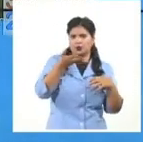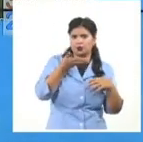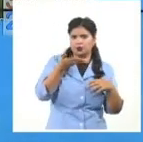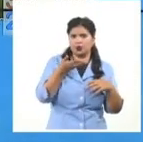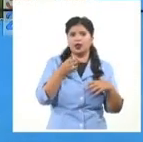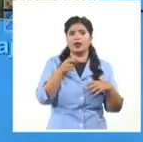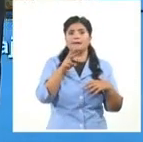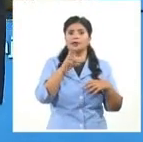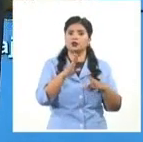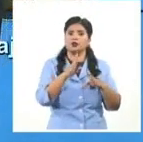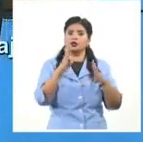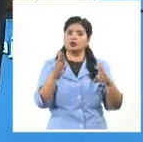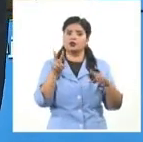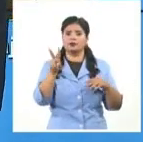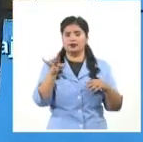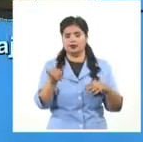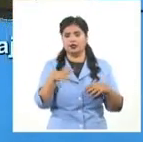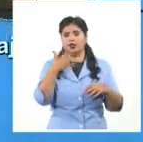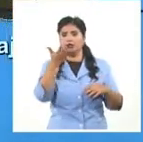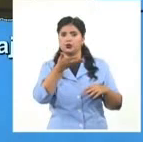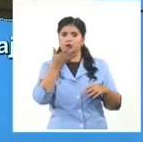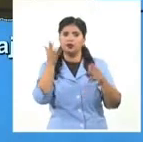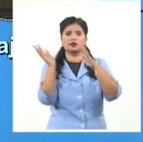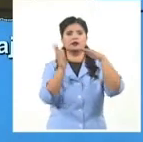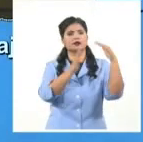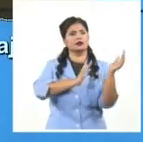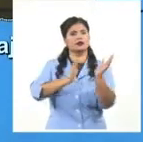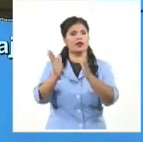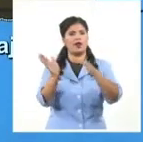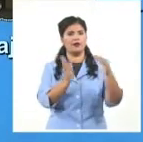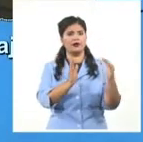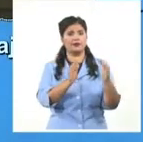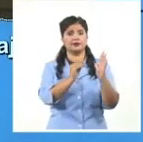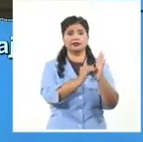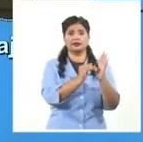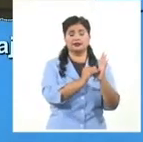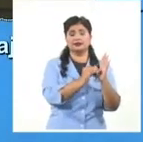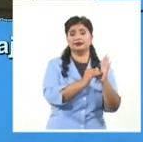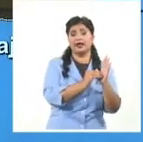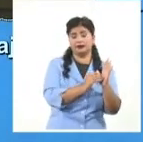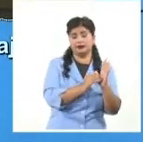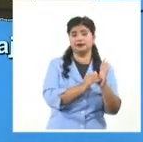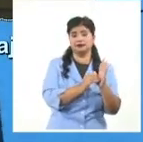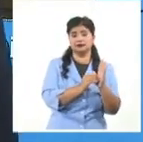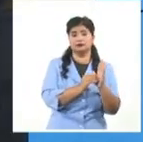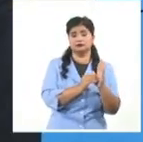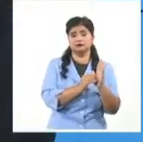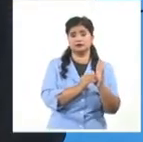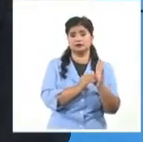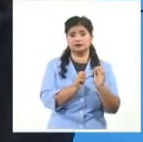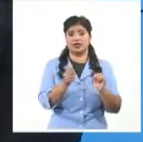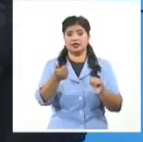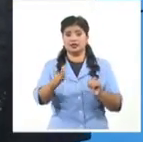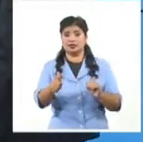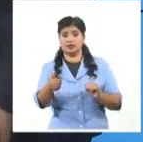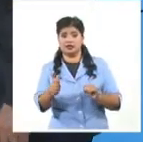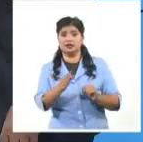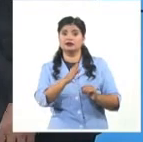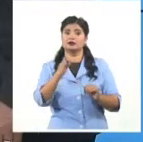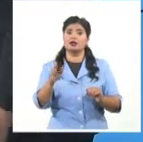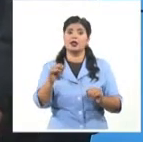26 grados. Los vientos variables débiles, pero ya desde la tarde soplan entre el nordeste y el este en todo el territorio